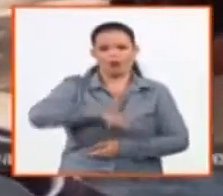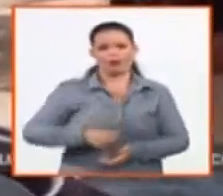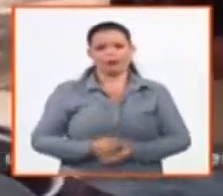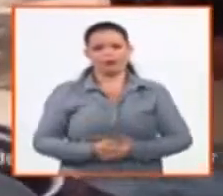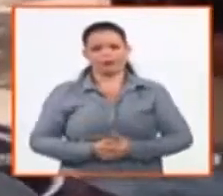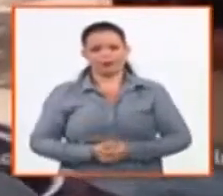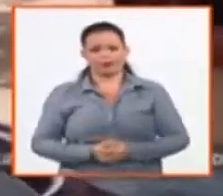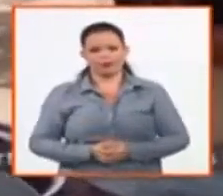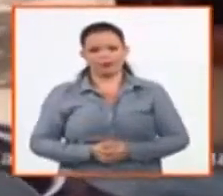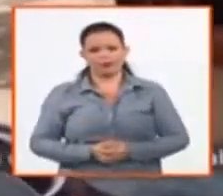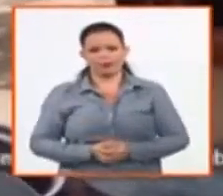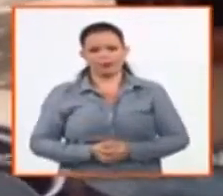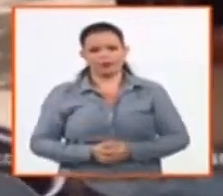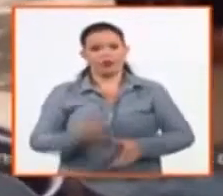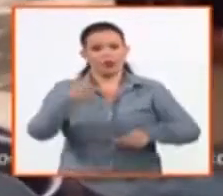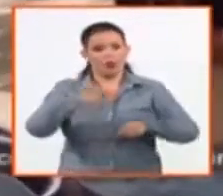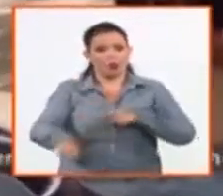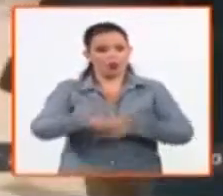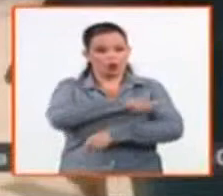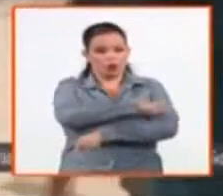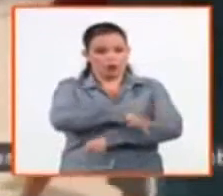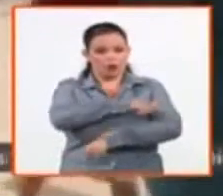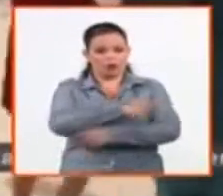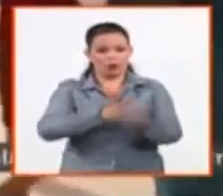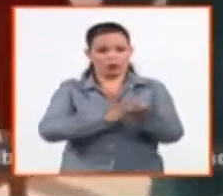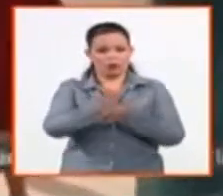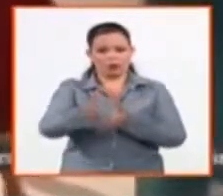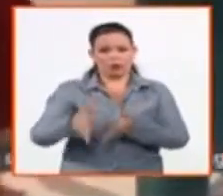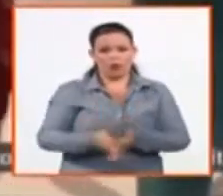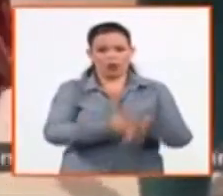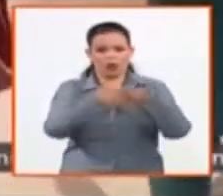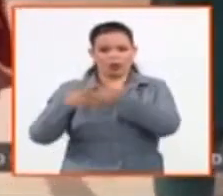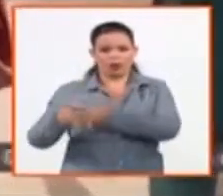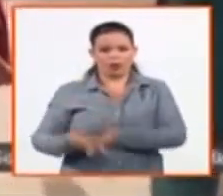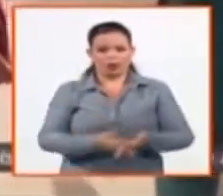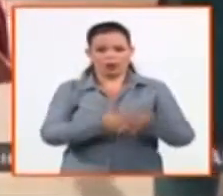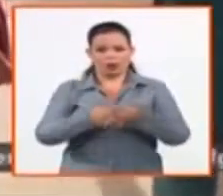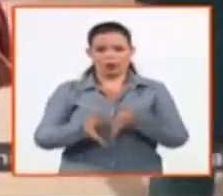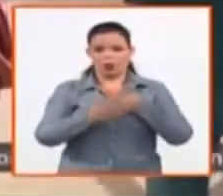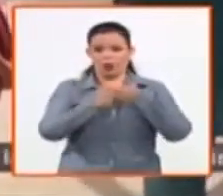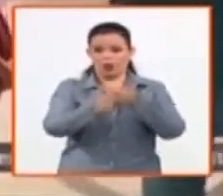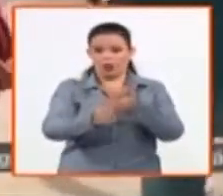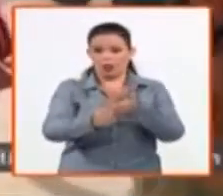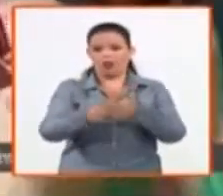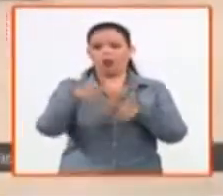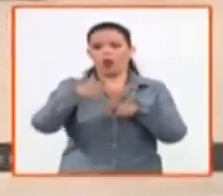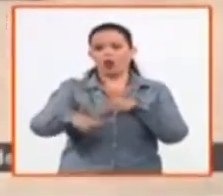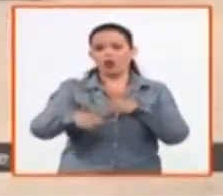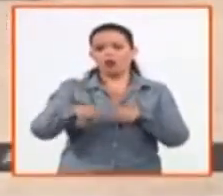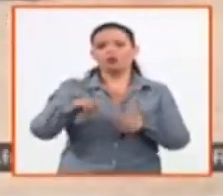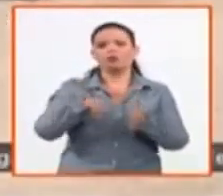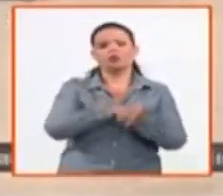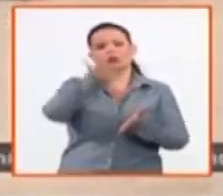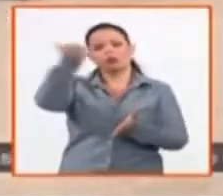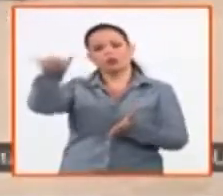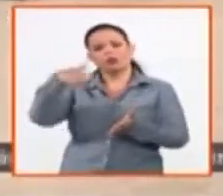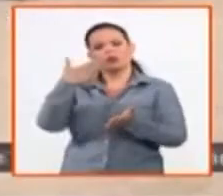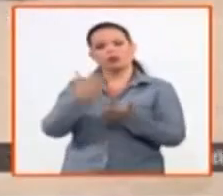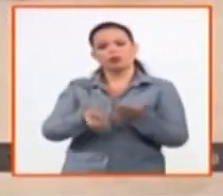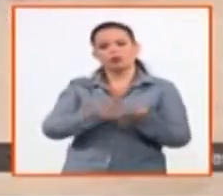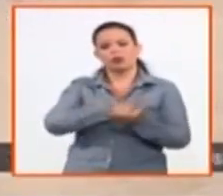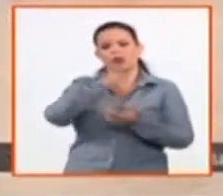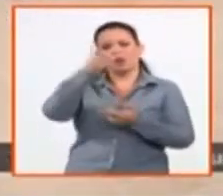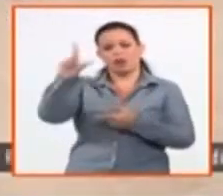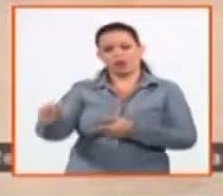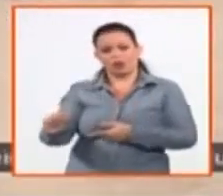Mientras que otros países liderados por Estados Unidos se han retirado de Afganistán tras la caída de Kabul, China, Irán, Pakistán y Rusia son de las pocas embajadas que